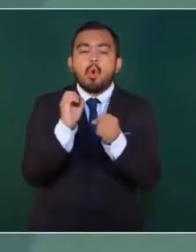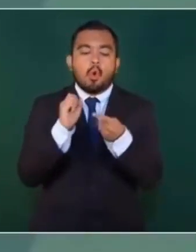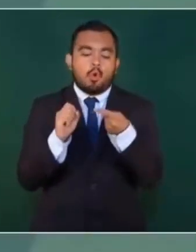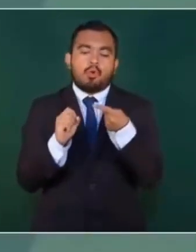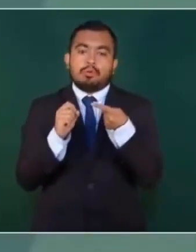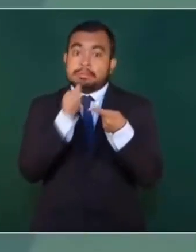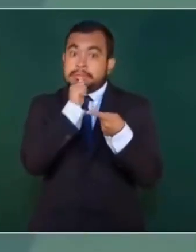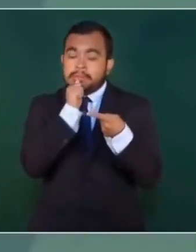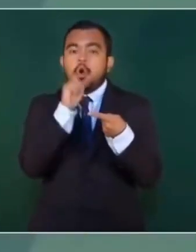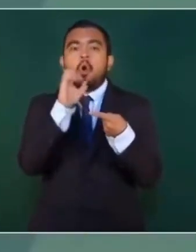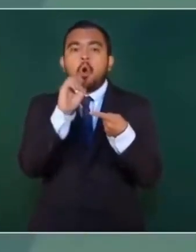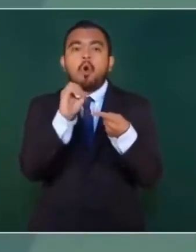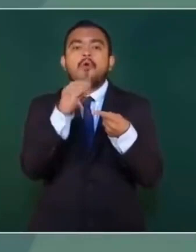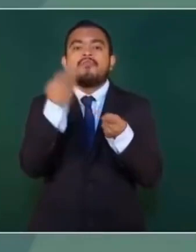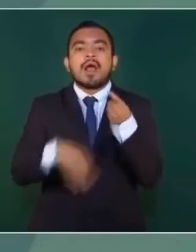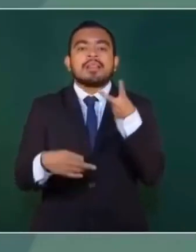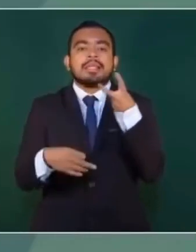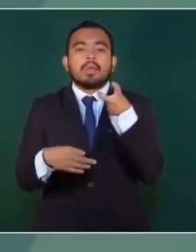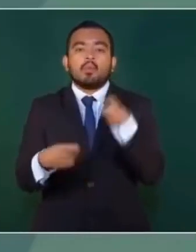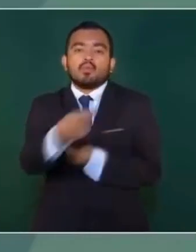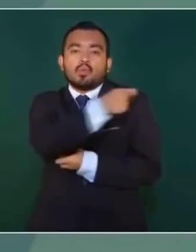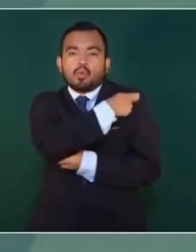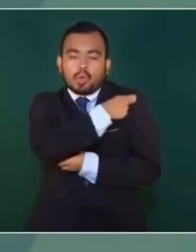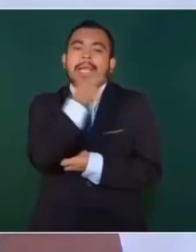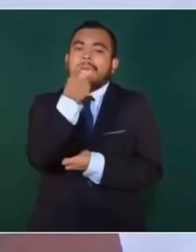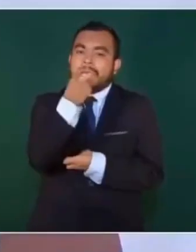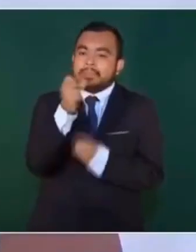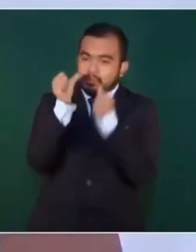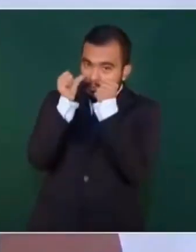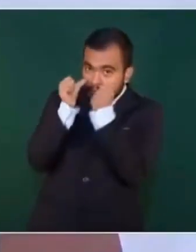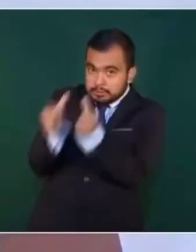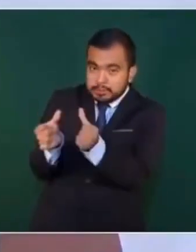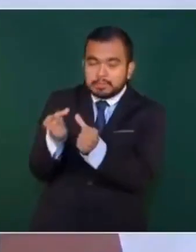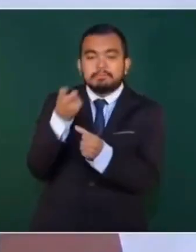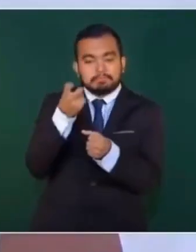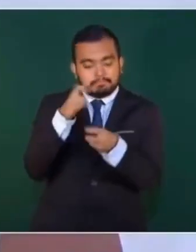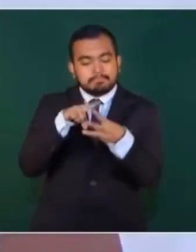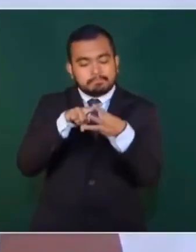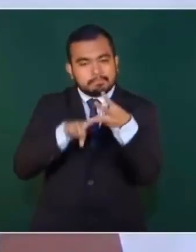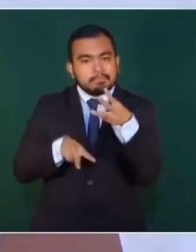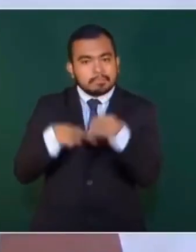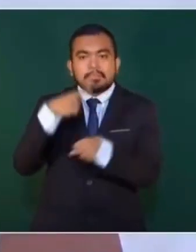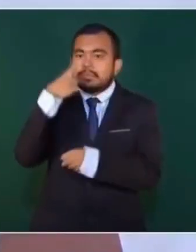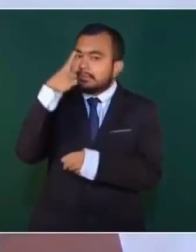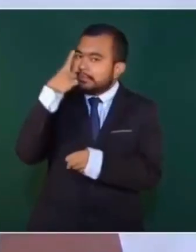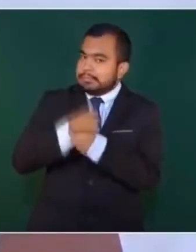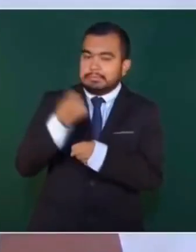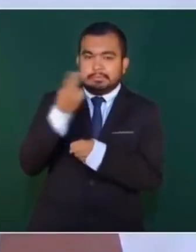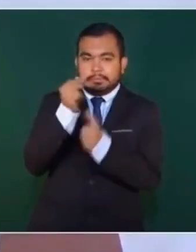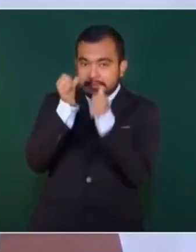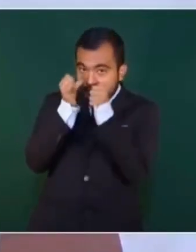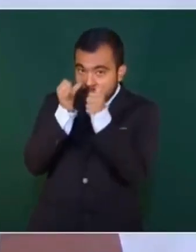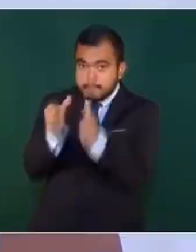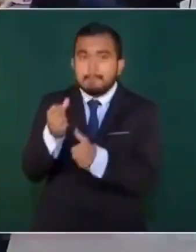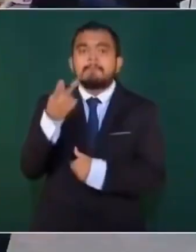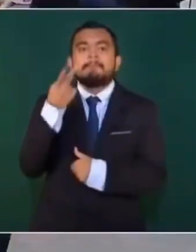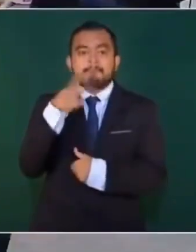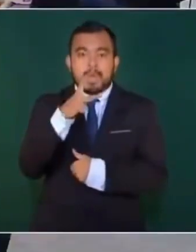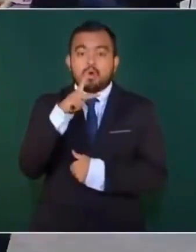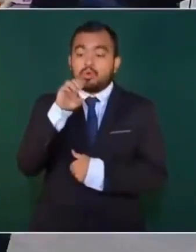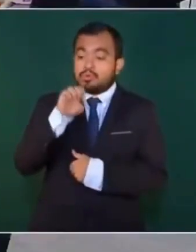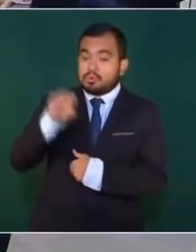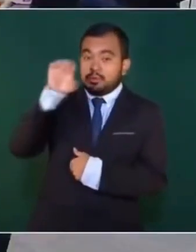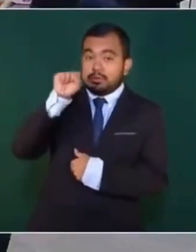solo tienen una dosis. Por eso es que este componente es nuestra prioridad, pero ya podemos incorporar el refuerzo en